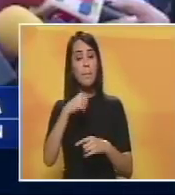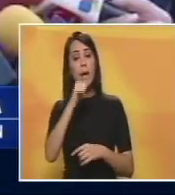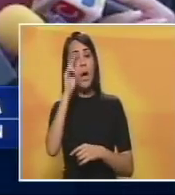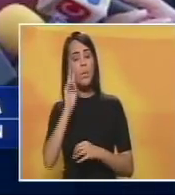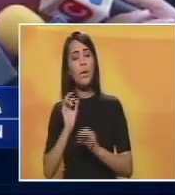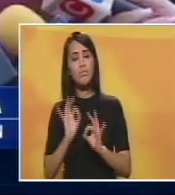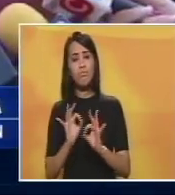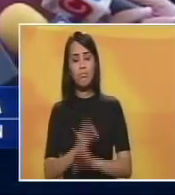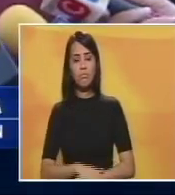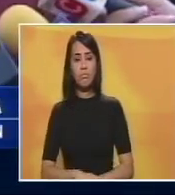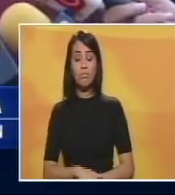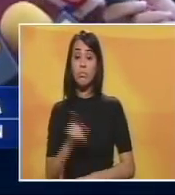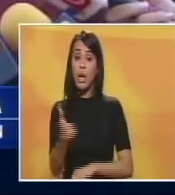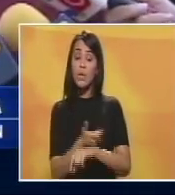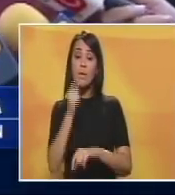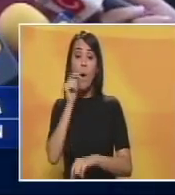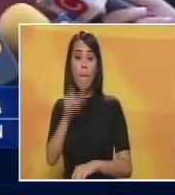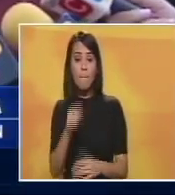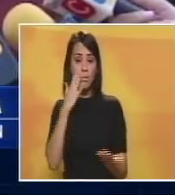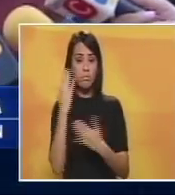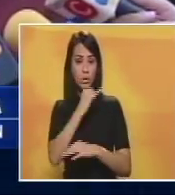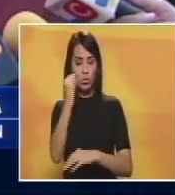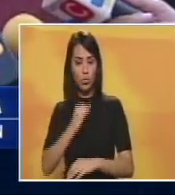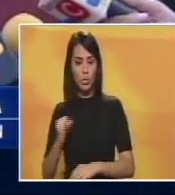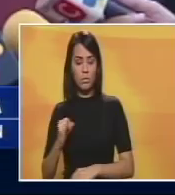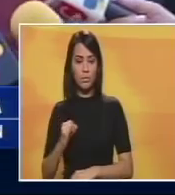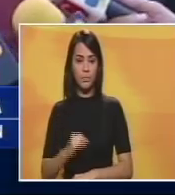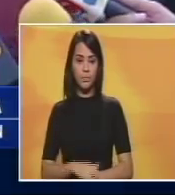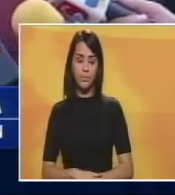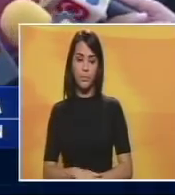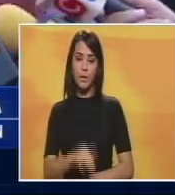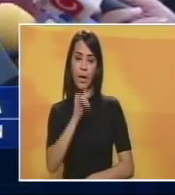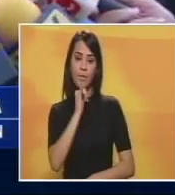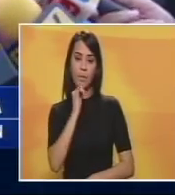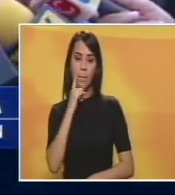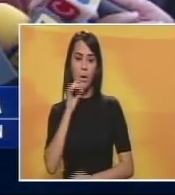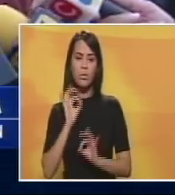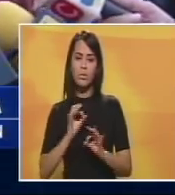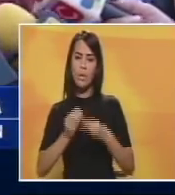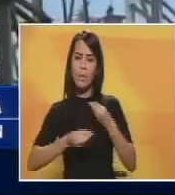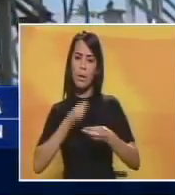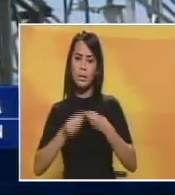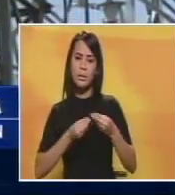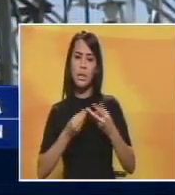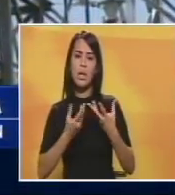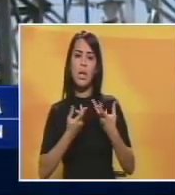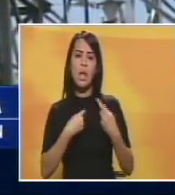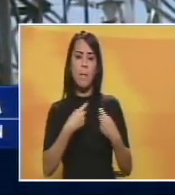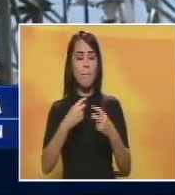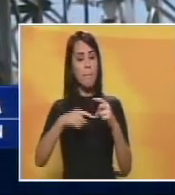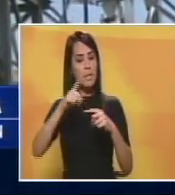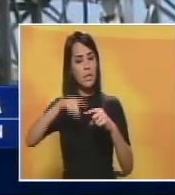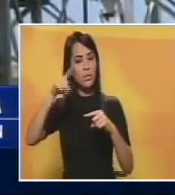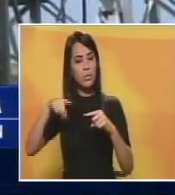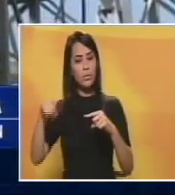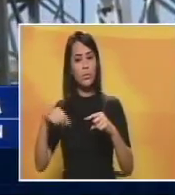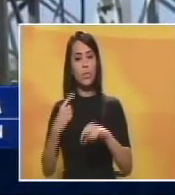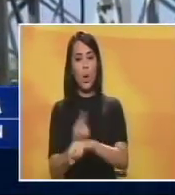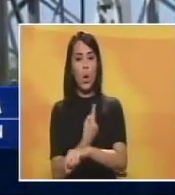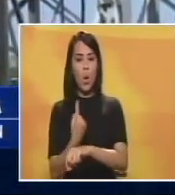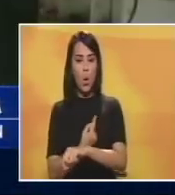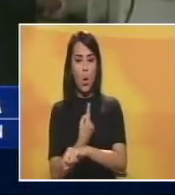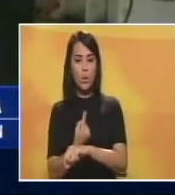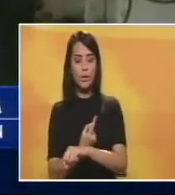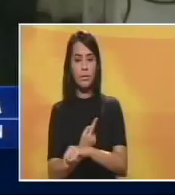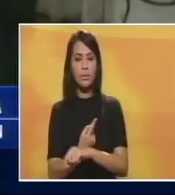agua. Por su parte, el gobernador de la entidad zuliana, Omar Prieto Fernández, anunció que se estará aplicando administración de carga durante las siguientes horas,